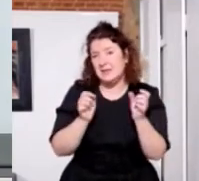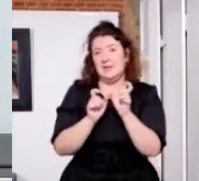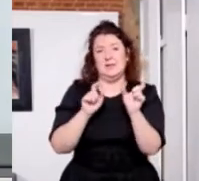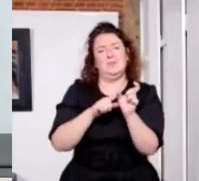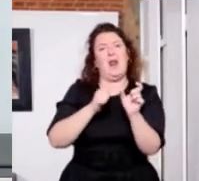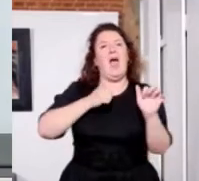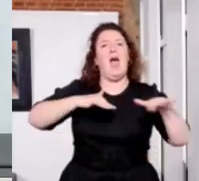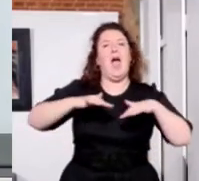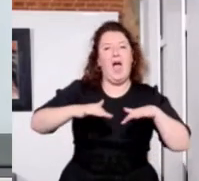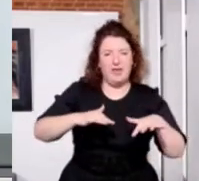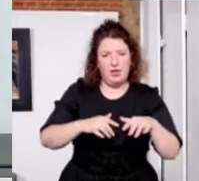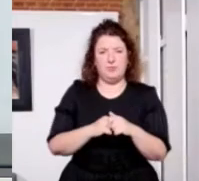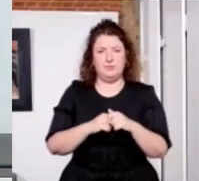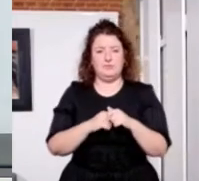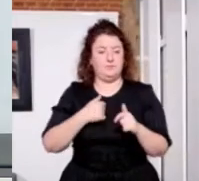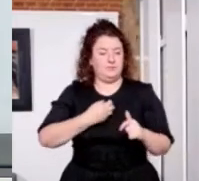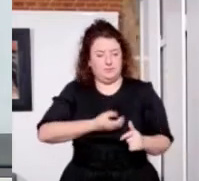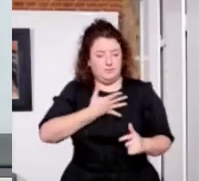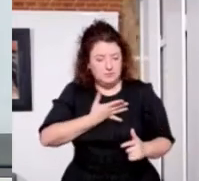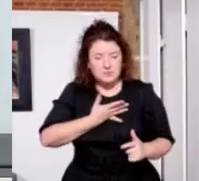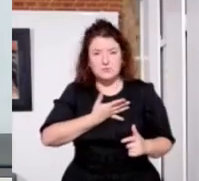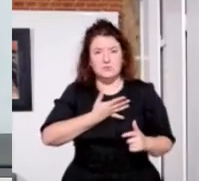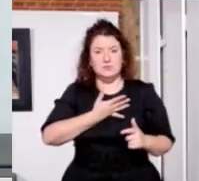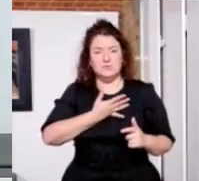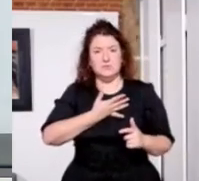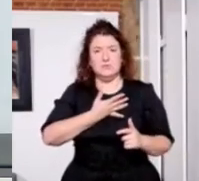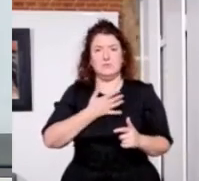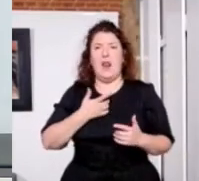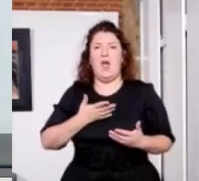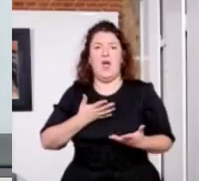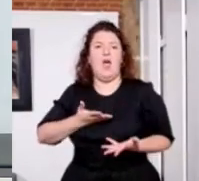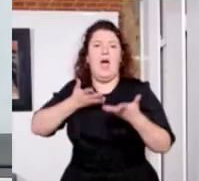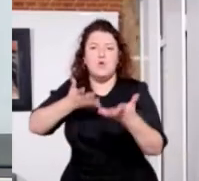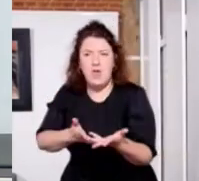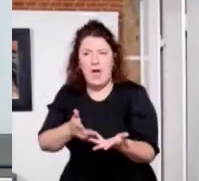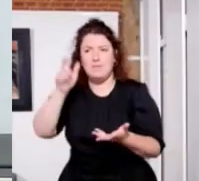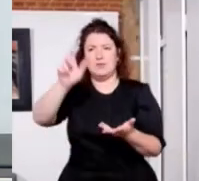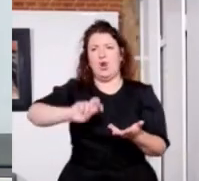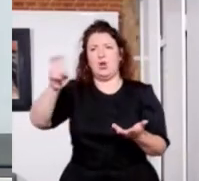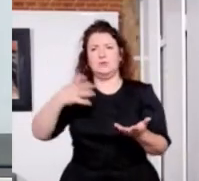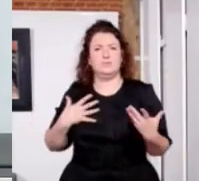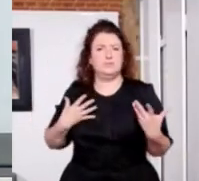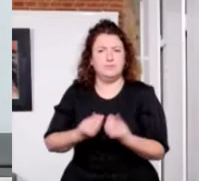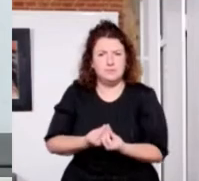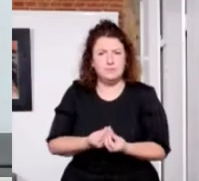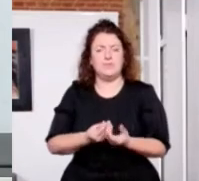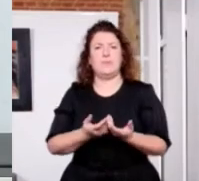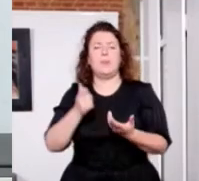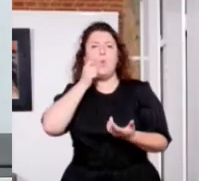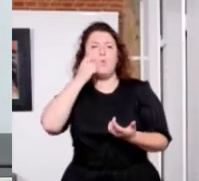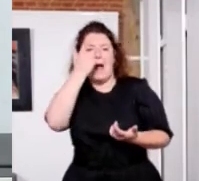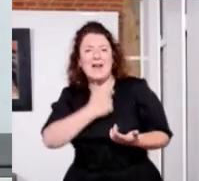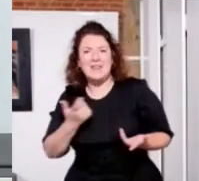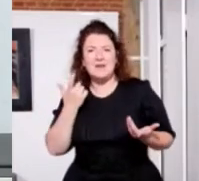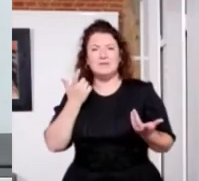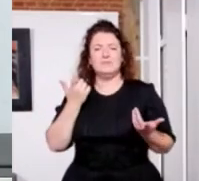acción. Sale de uno mismo para ir al otro, al encuentro. Humaniza. Dignifica a las